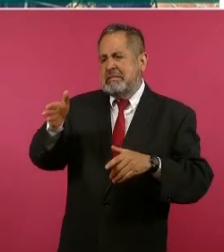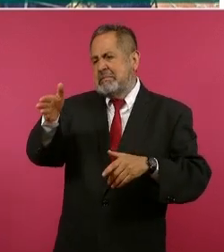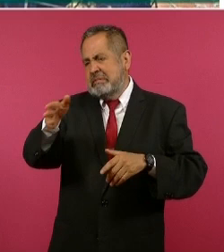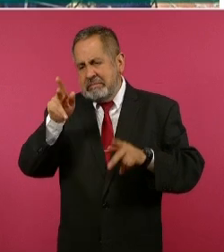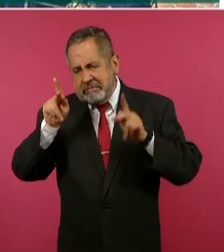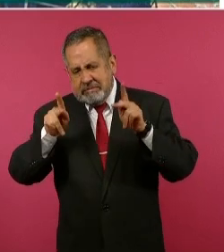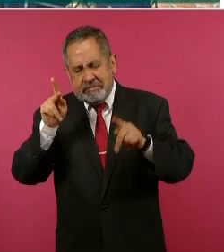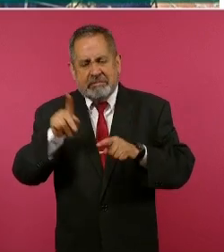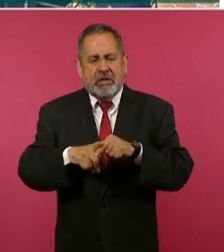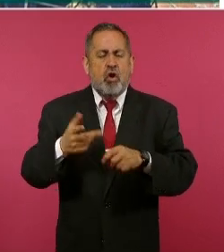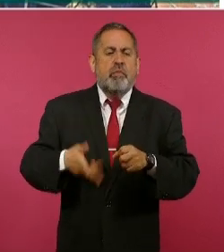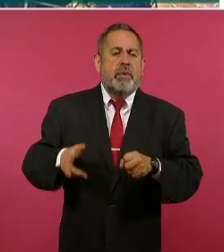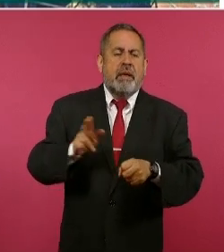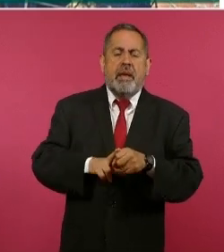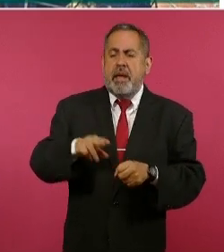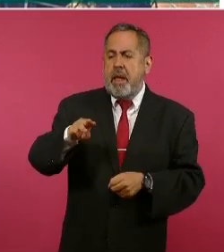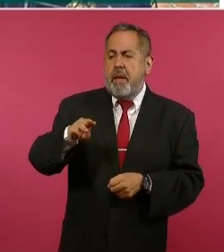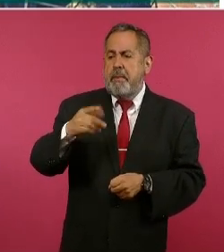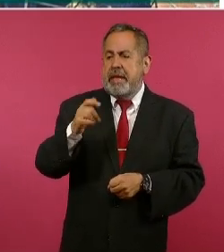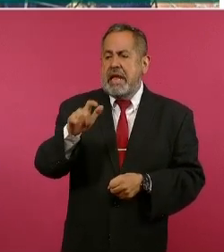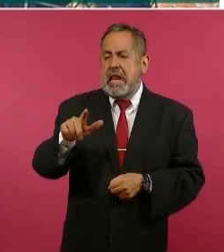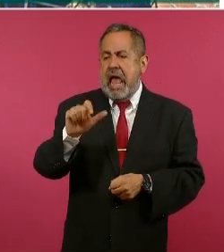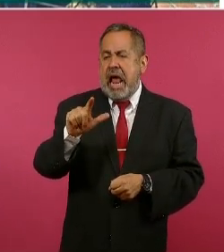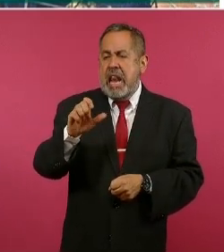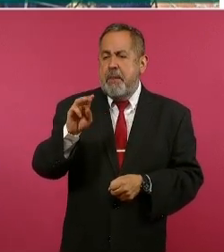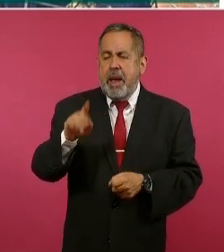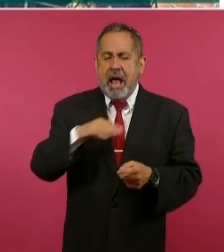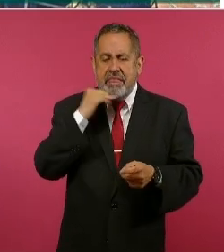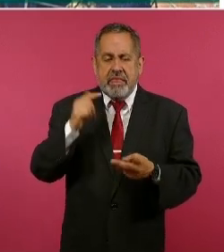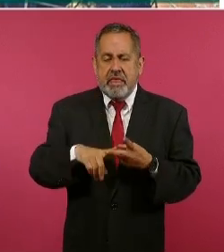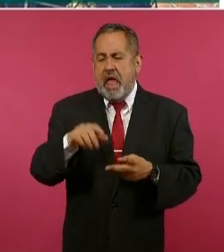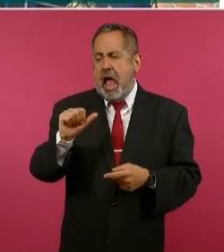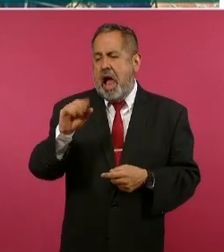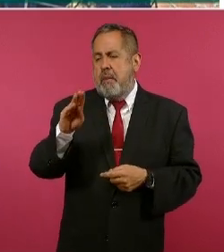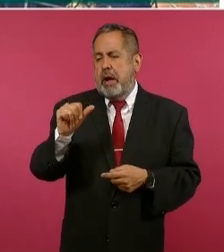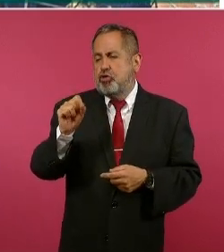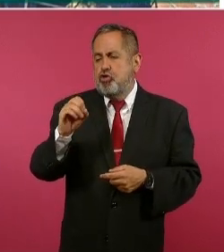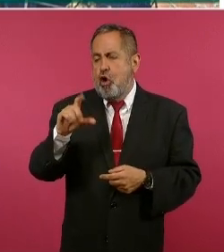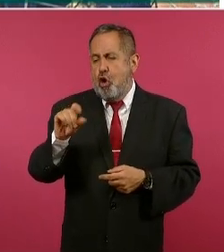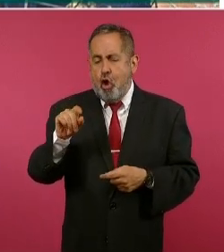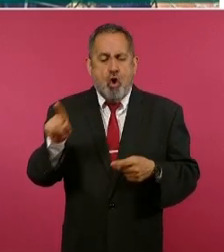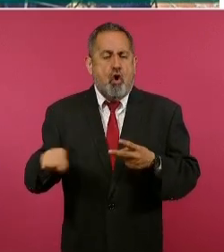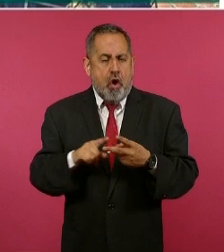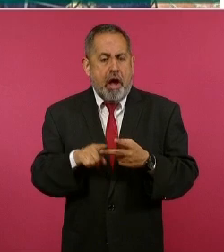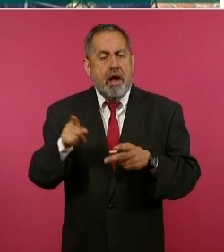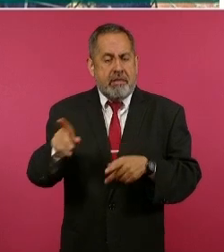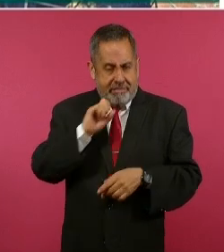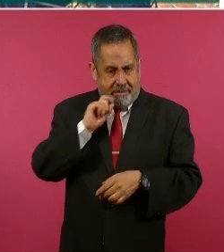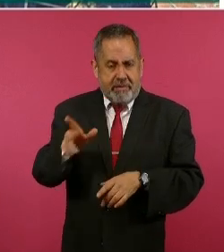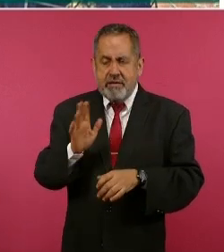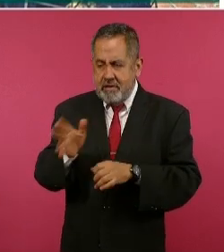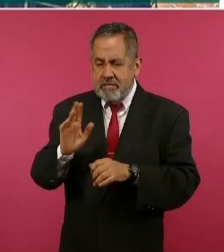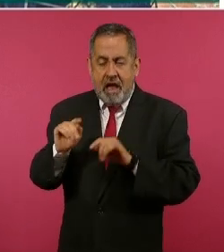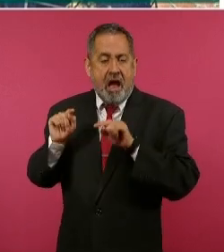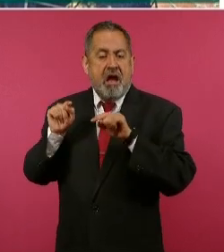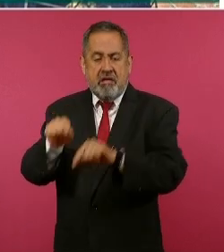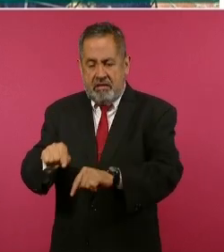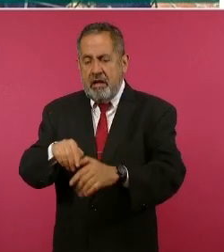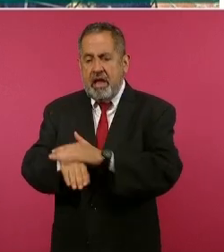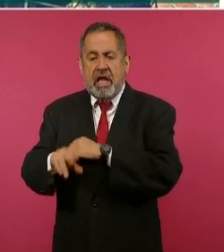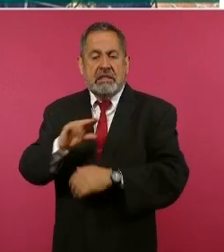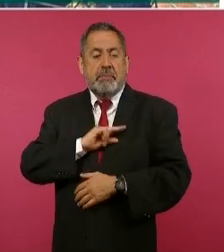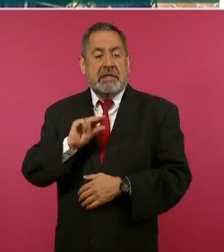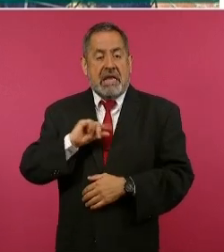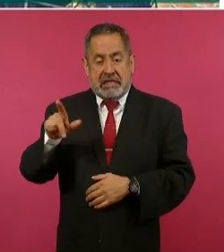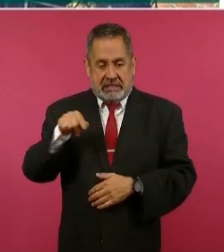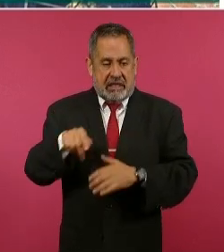hospitales de Miguel Alemán, de Abasolo, también que van a llegar estos especialistas. Y ya vamos